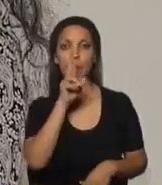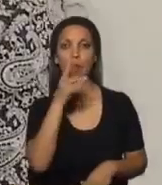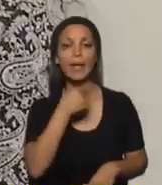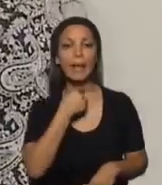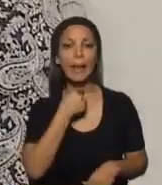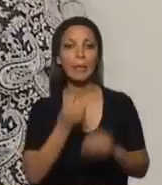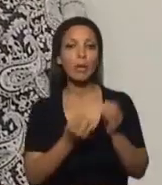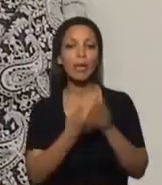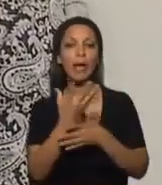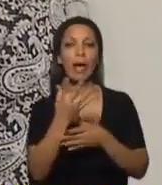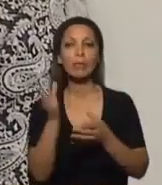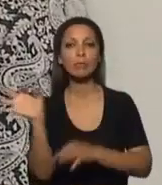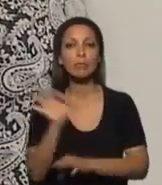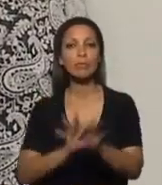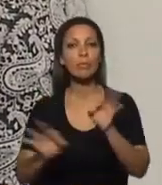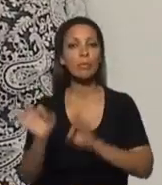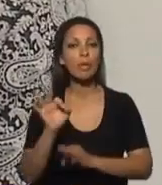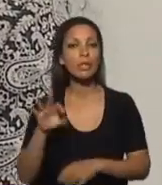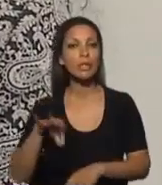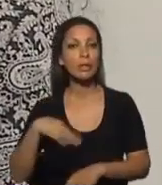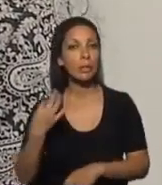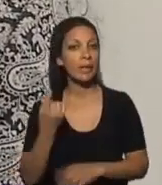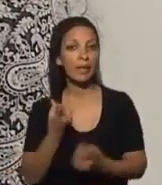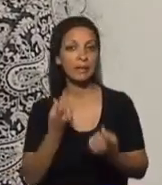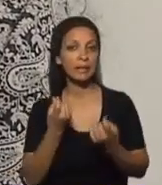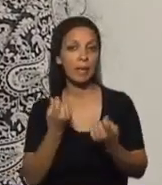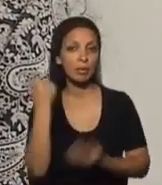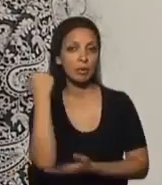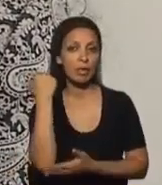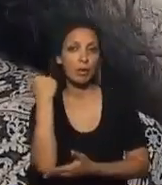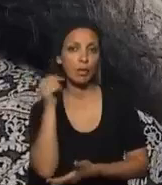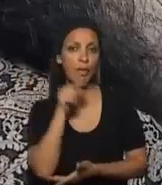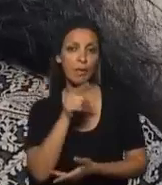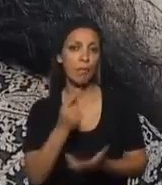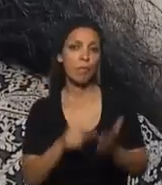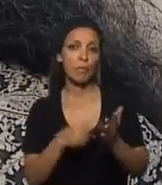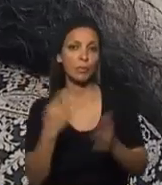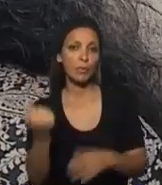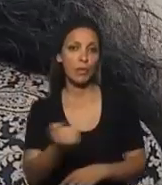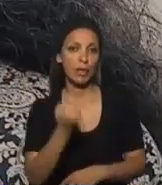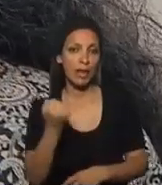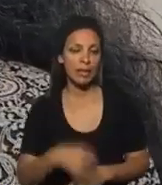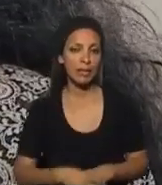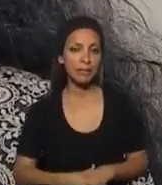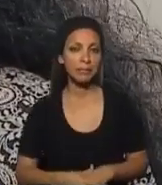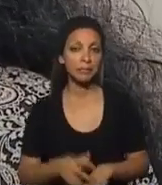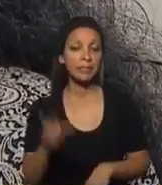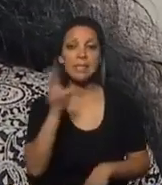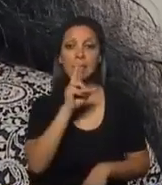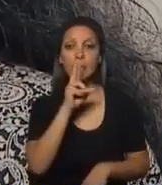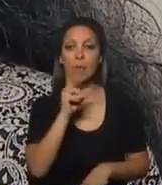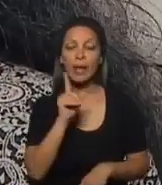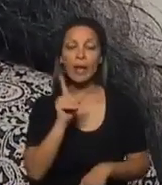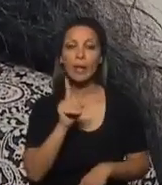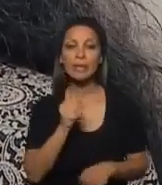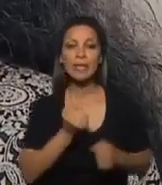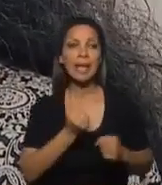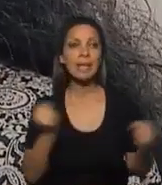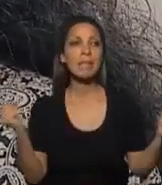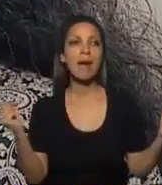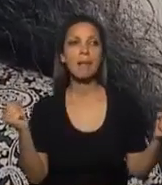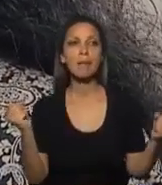de vida, tener esa autonomía económica es un aspecto muy importante. Las mujeres no nos animamos, como si fuera un